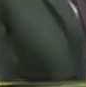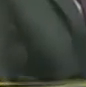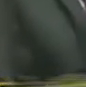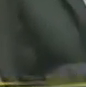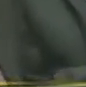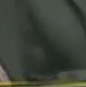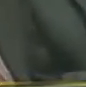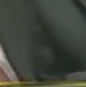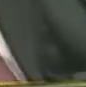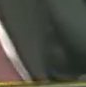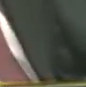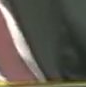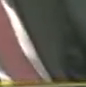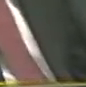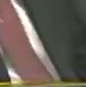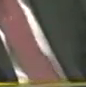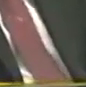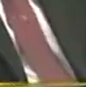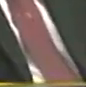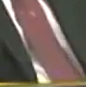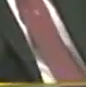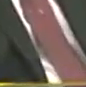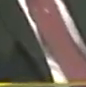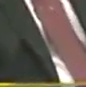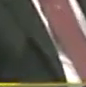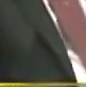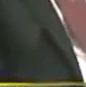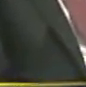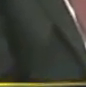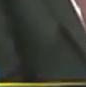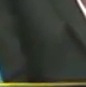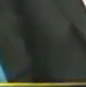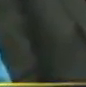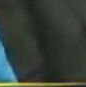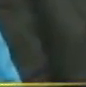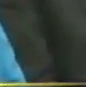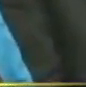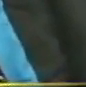hacer posible esta reunión que nos ha unido a todos. Me gustaría darles muchísimas gracias.